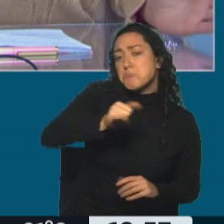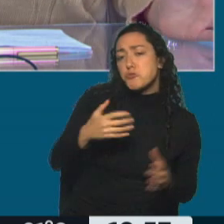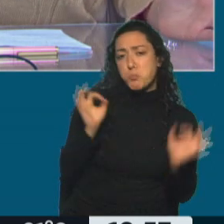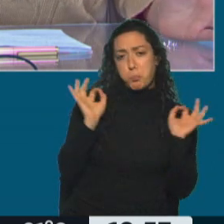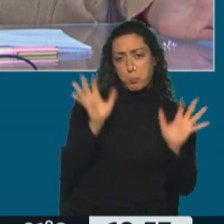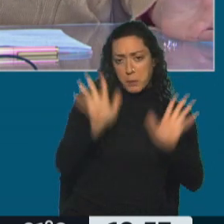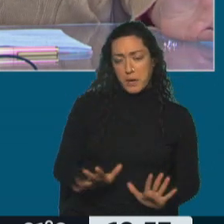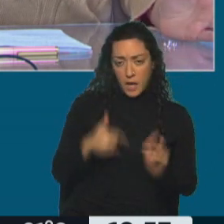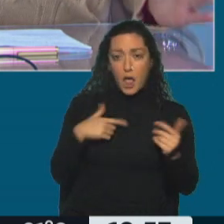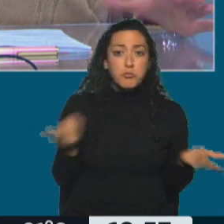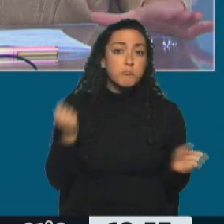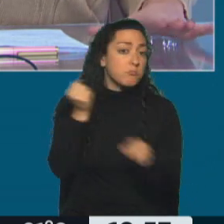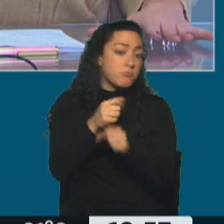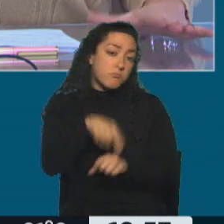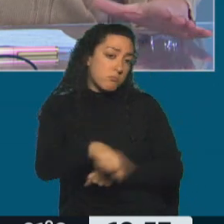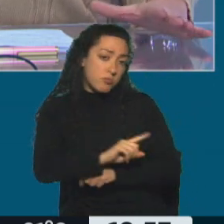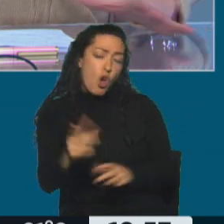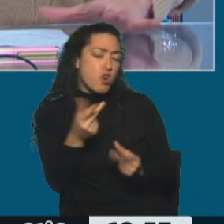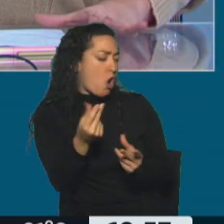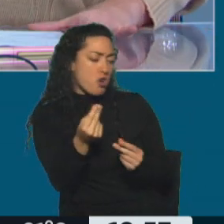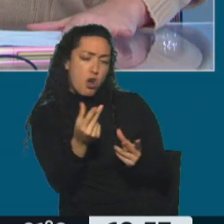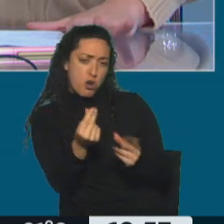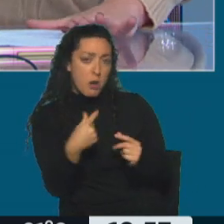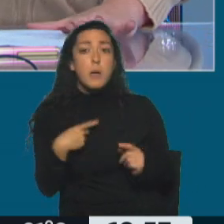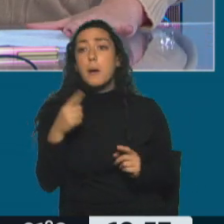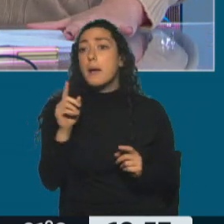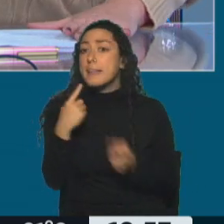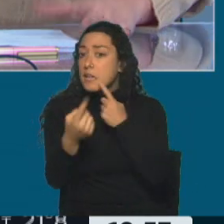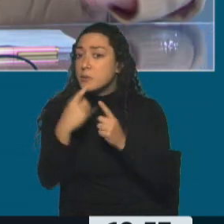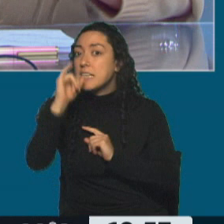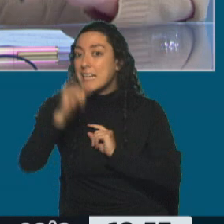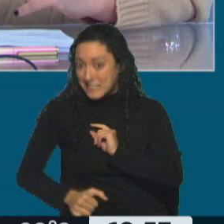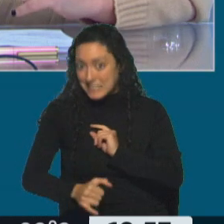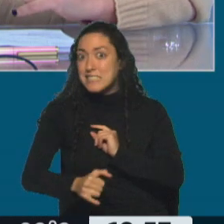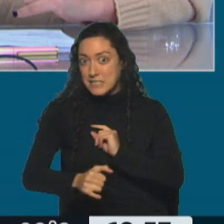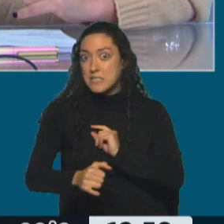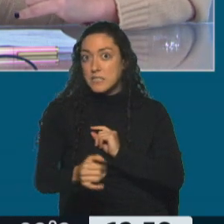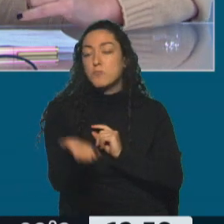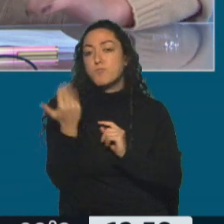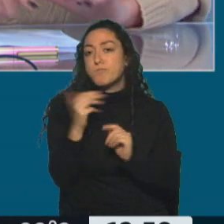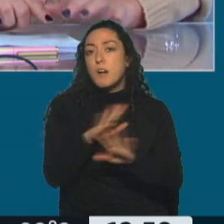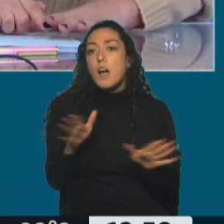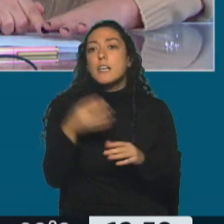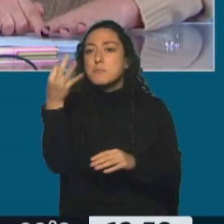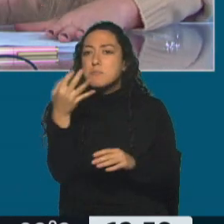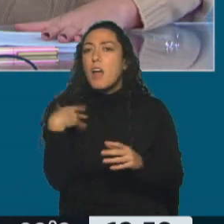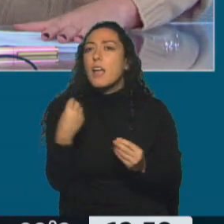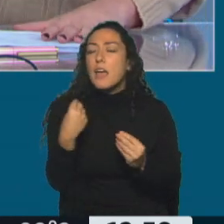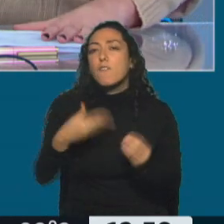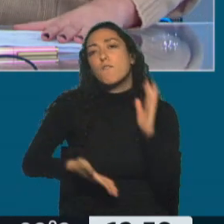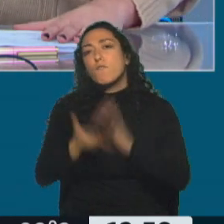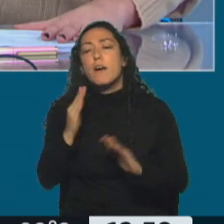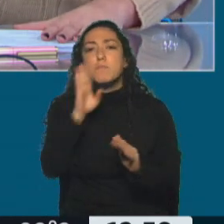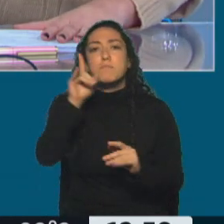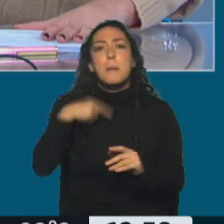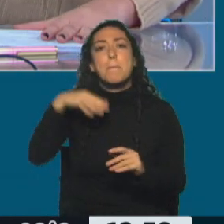no. Y de hecho, bueno, lo que había hecho era negarse. Pero dio una entrevista. Sí, dio una entrevista porque se da otra cuestión muy particularidad. Se fue a Miami, algo que ya